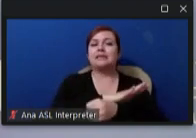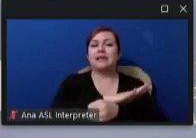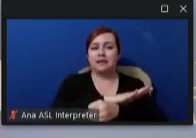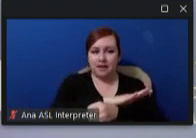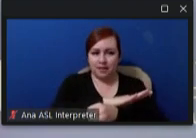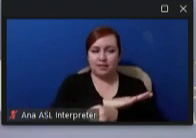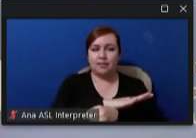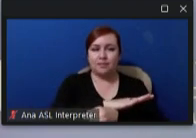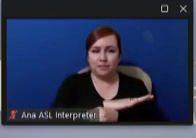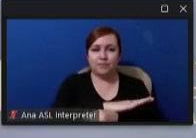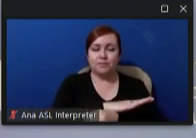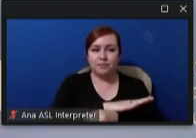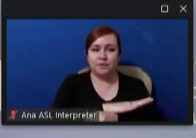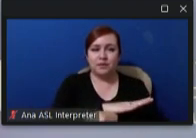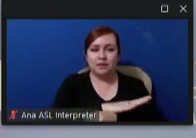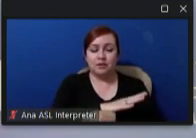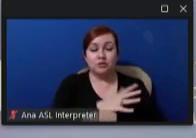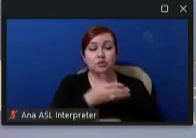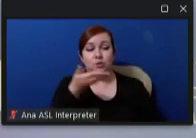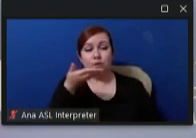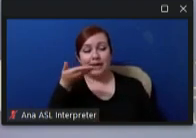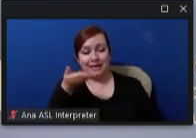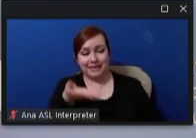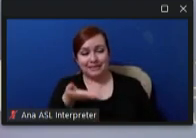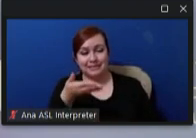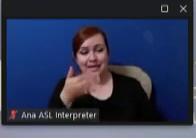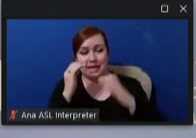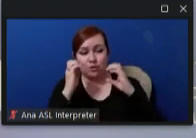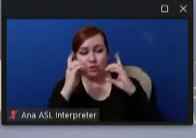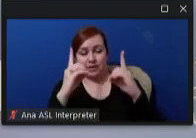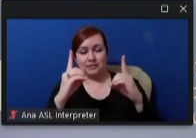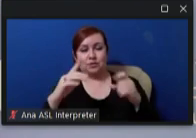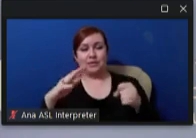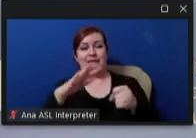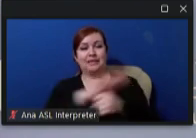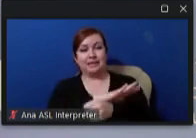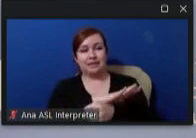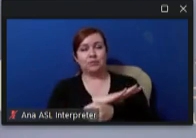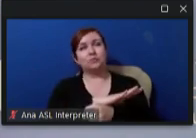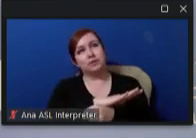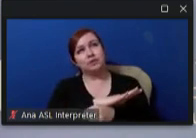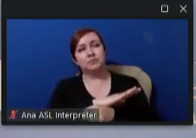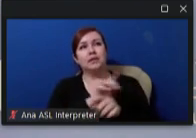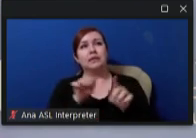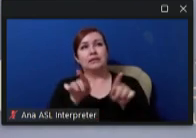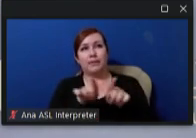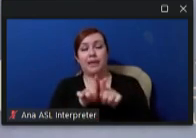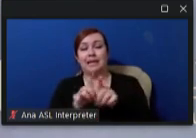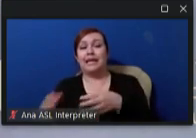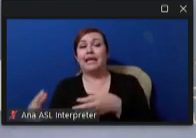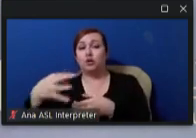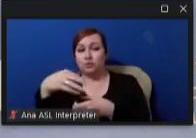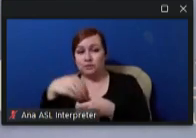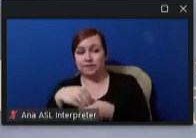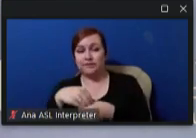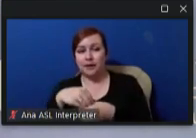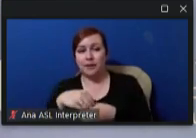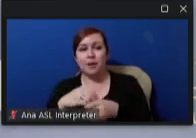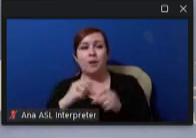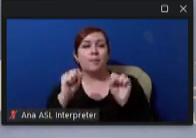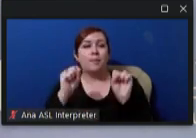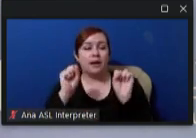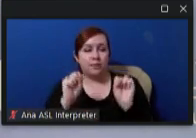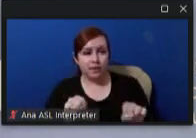En esa educación integral, bueno, también inclusiva para atender de una